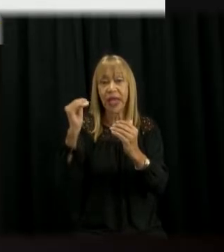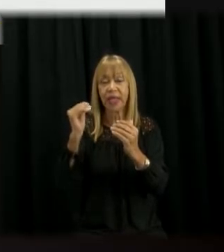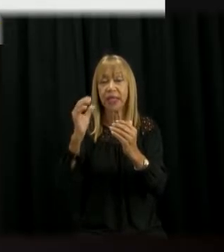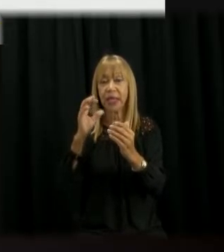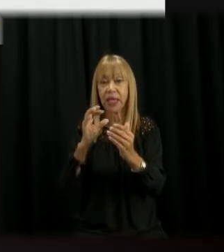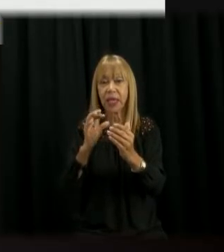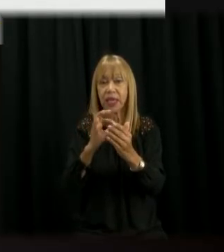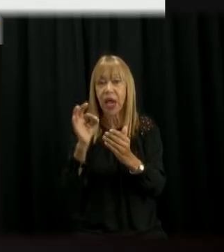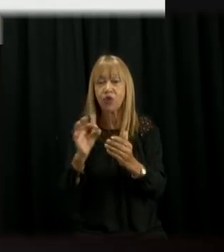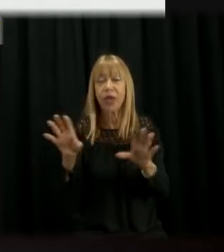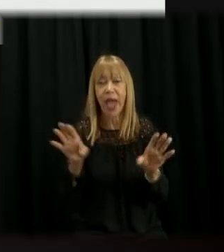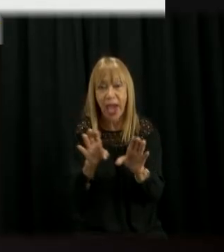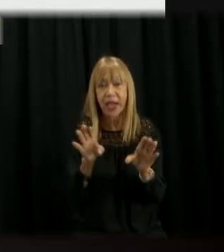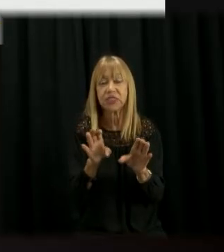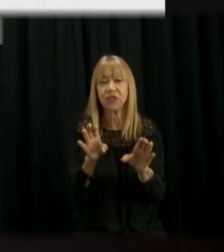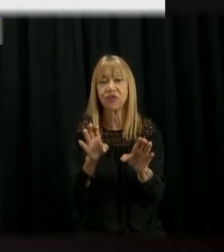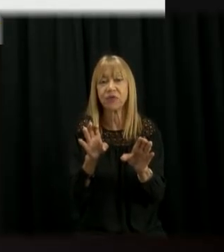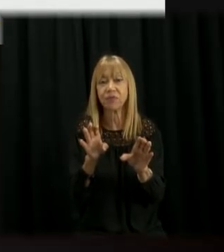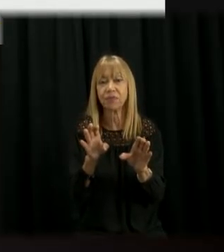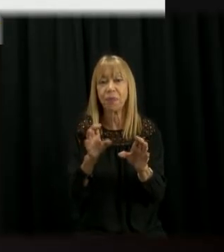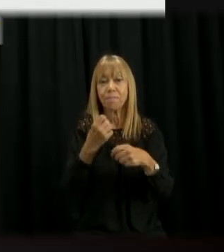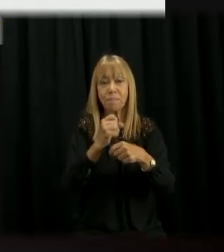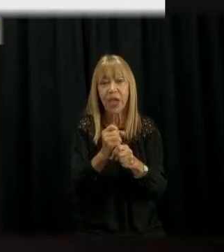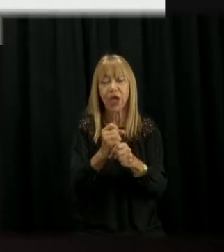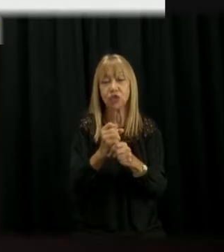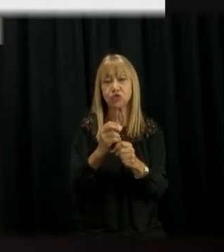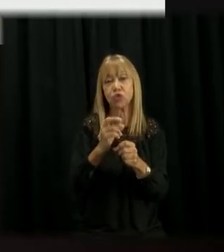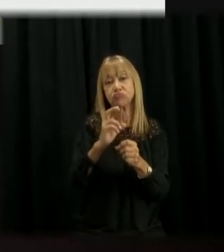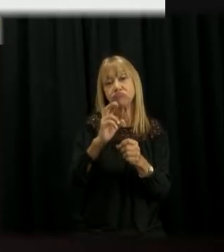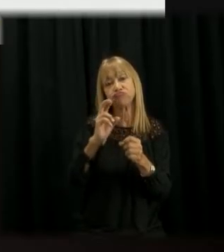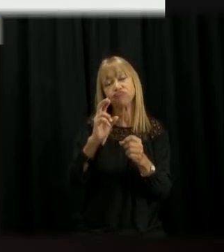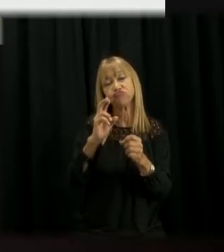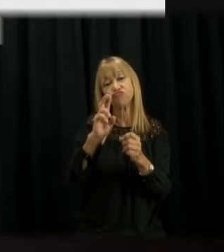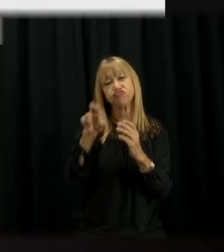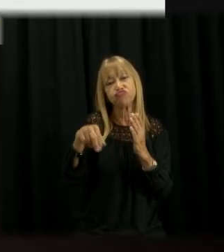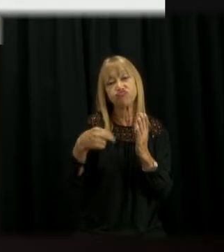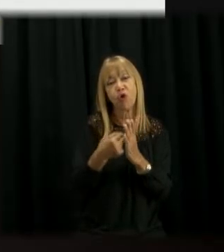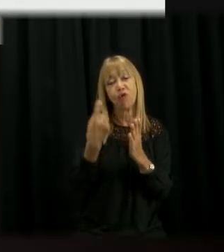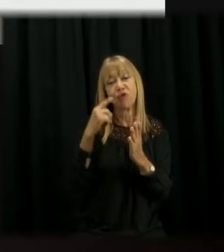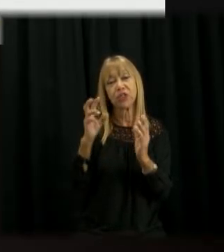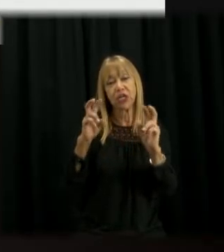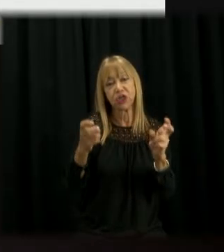del personal activo que están haciendo su papel